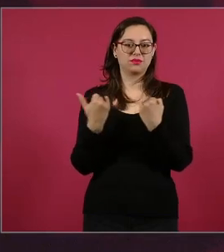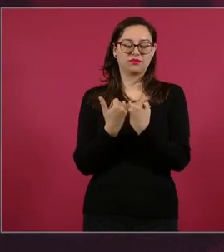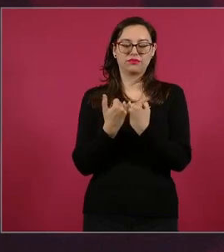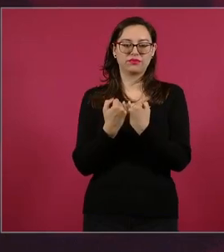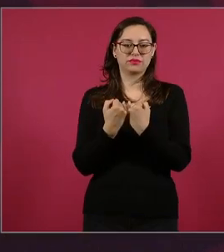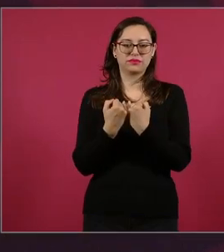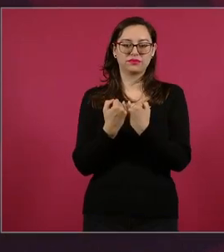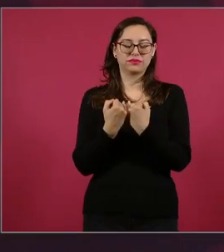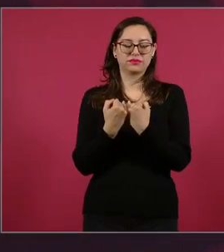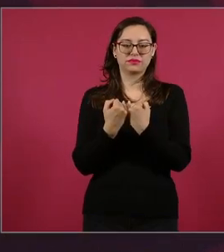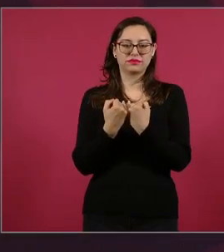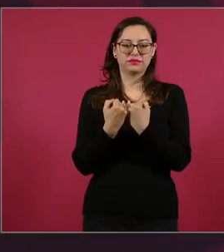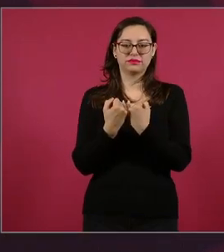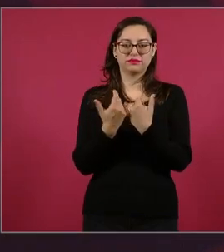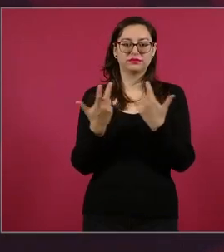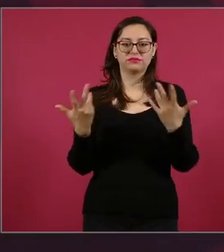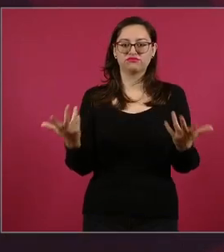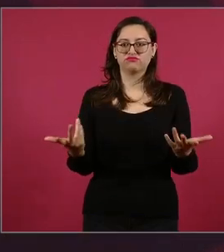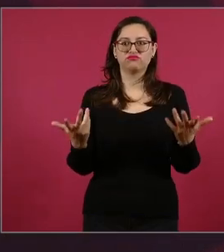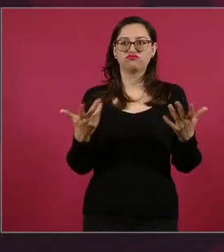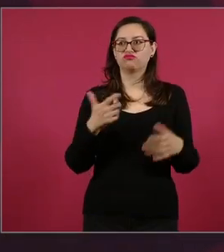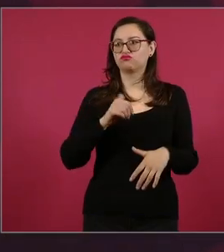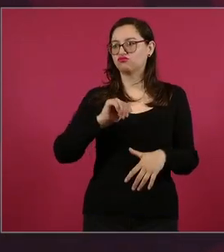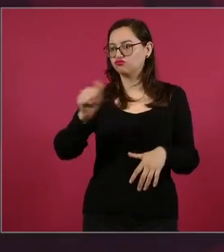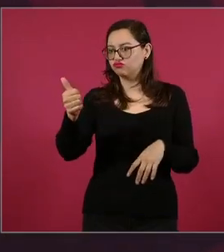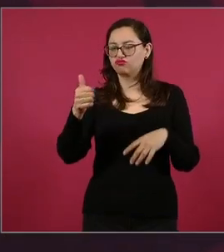sitio turístico famoso en el mundo,